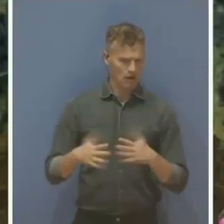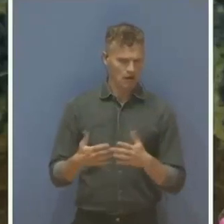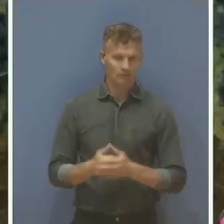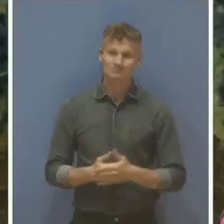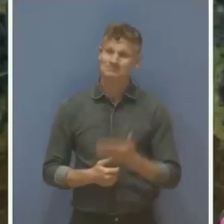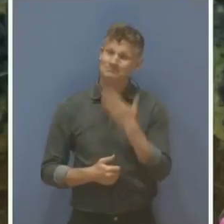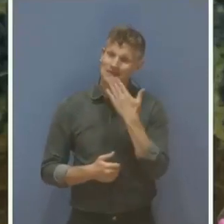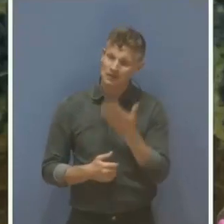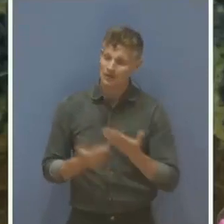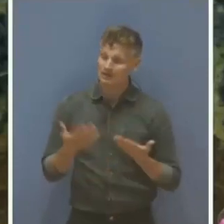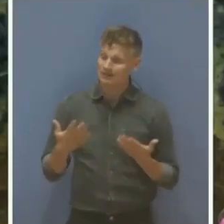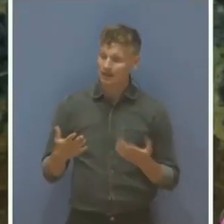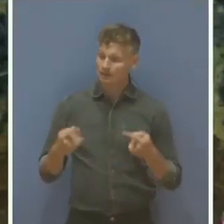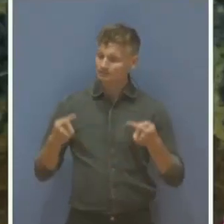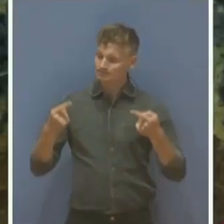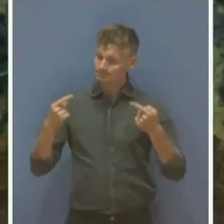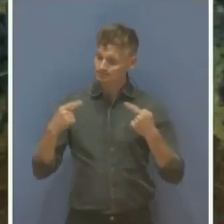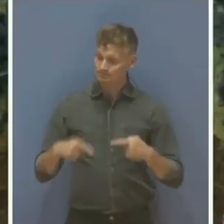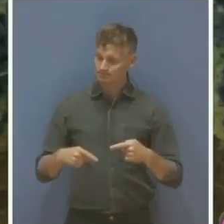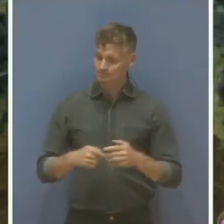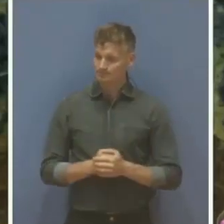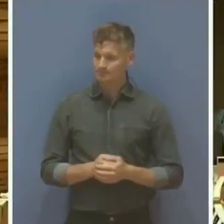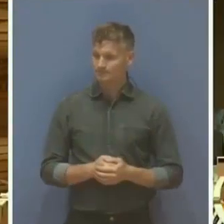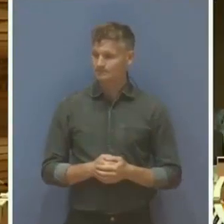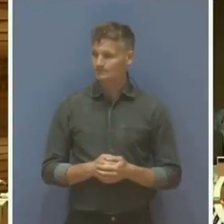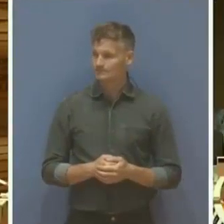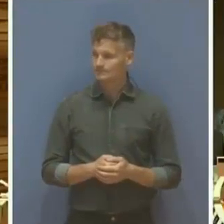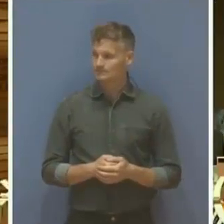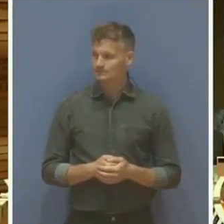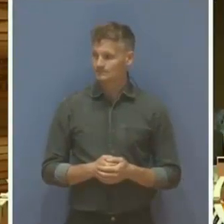La señora Murcia Roa Sonia de Maloca Internacional.